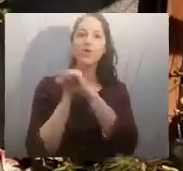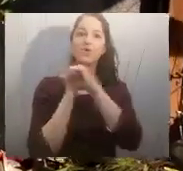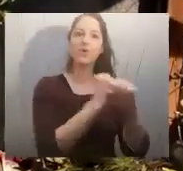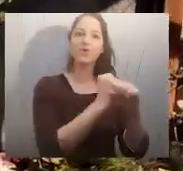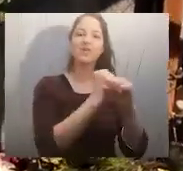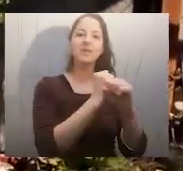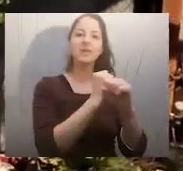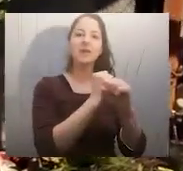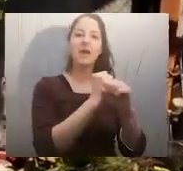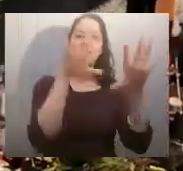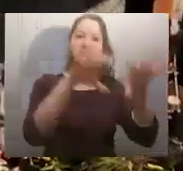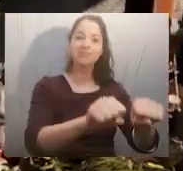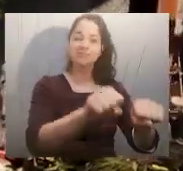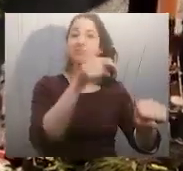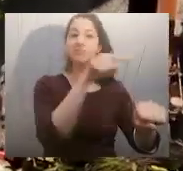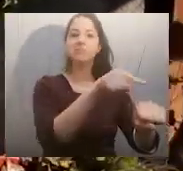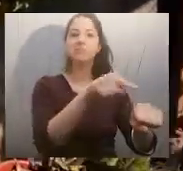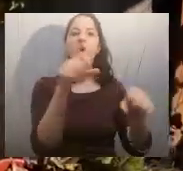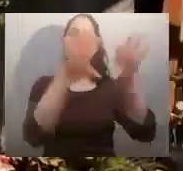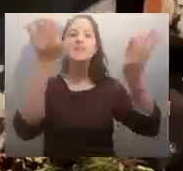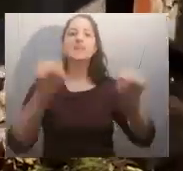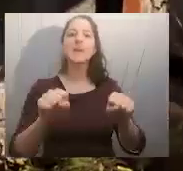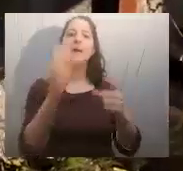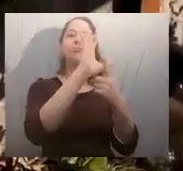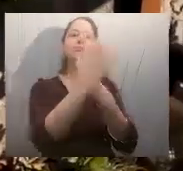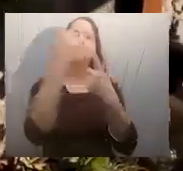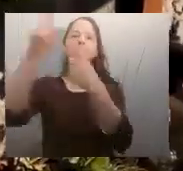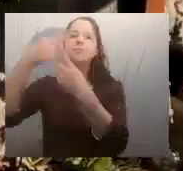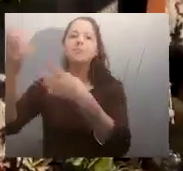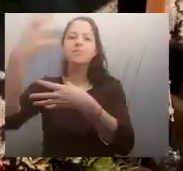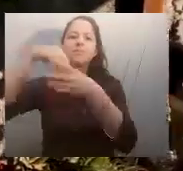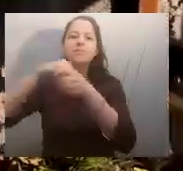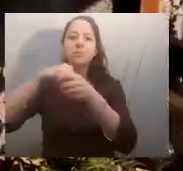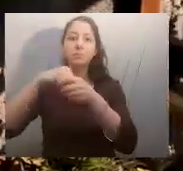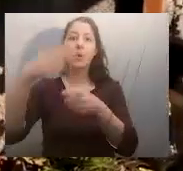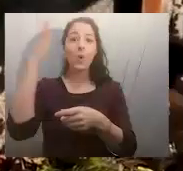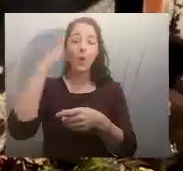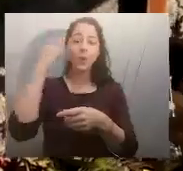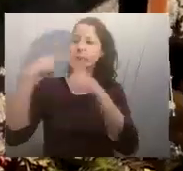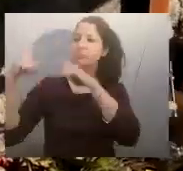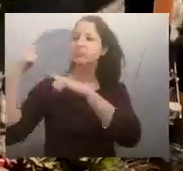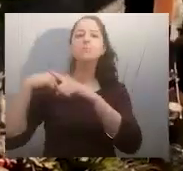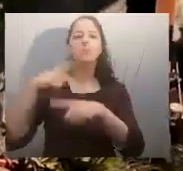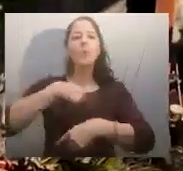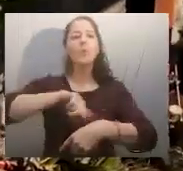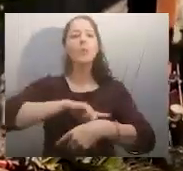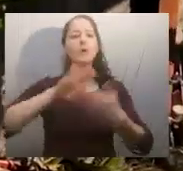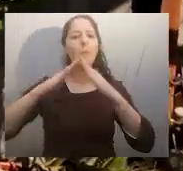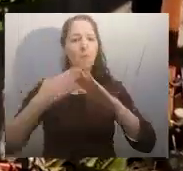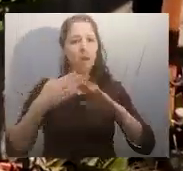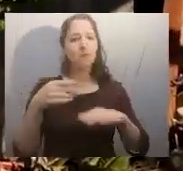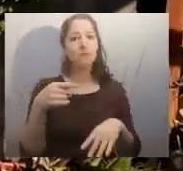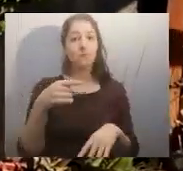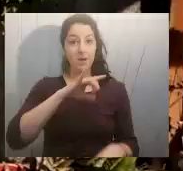plurinacional de cuidados basado en los conocimientos de nuestros pueblos. Chile se ha instalado un sistema de salud